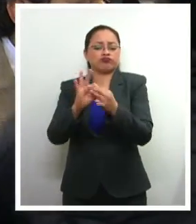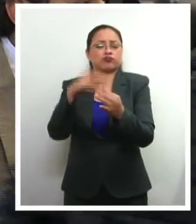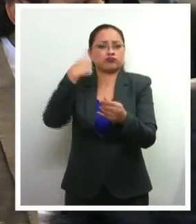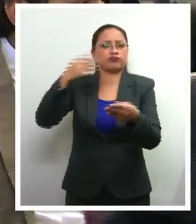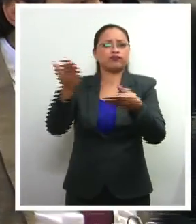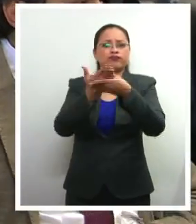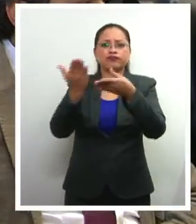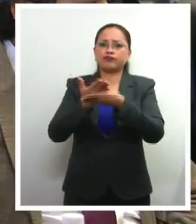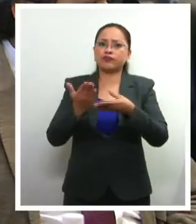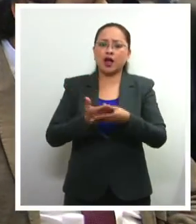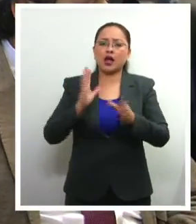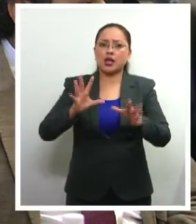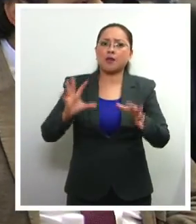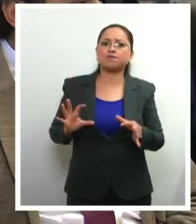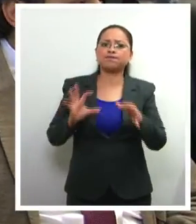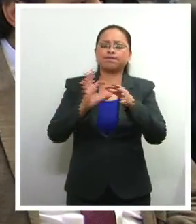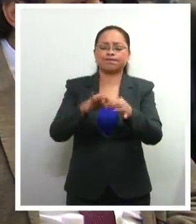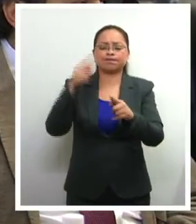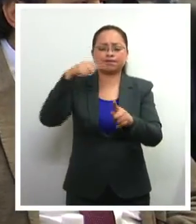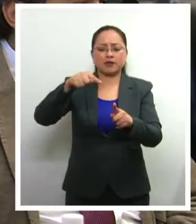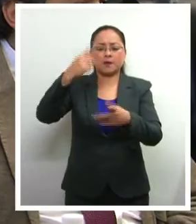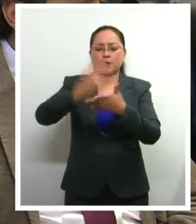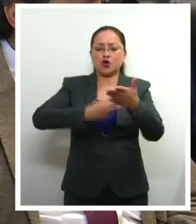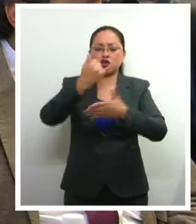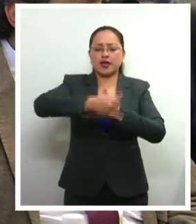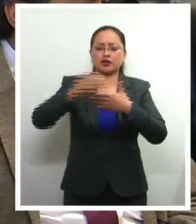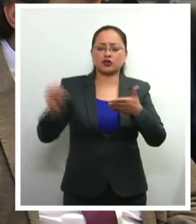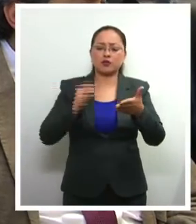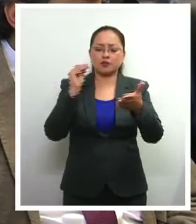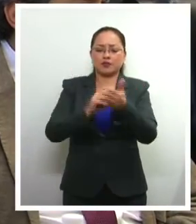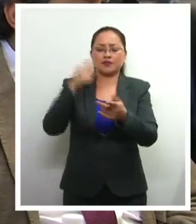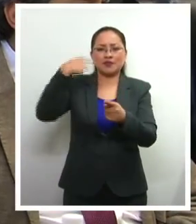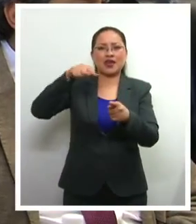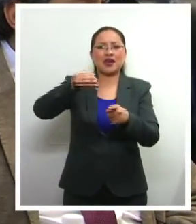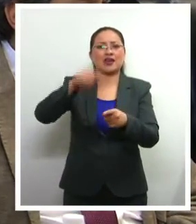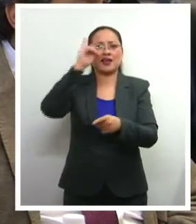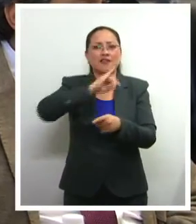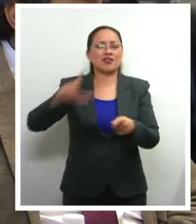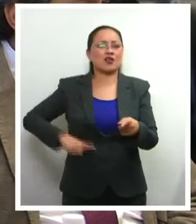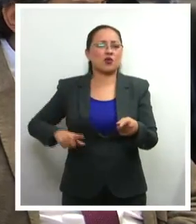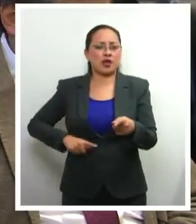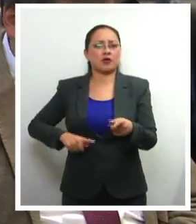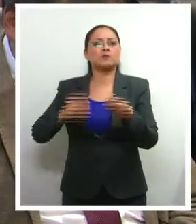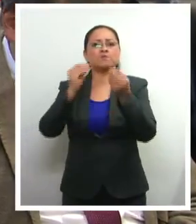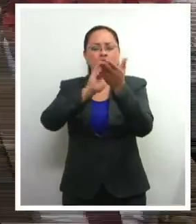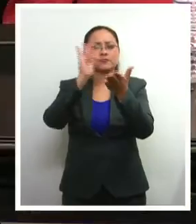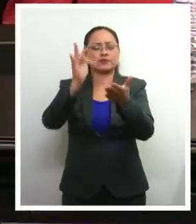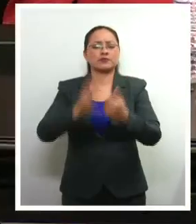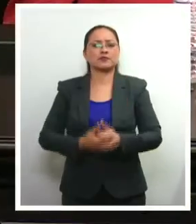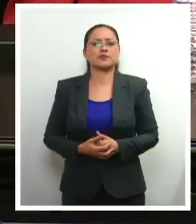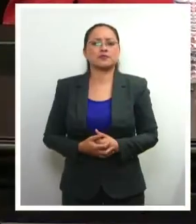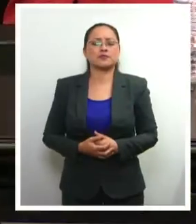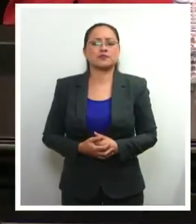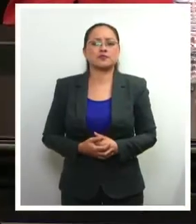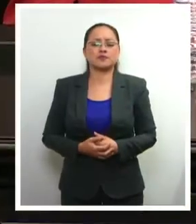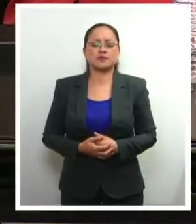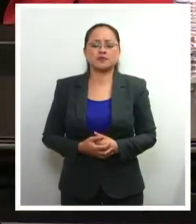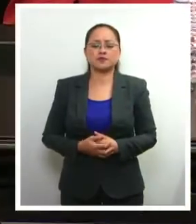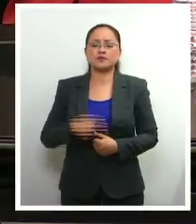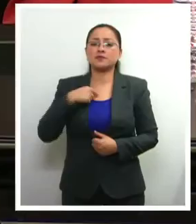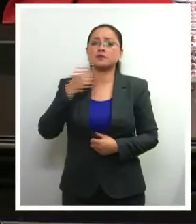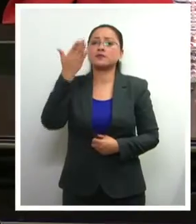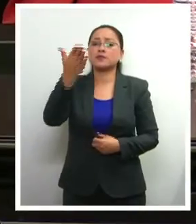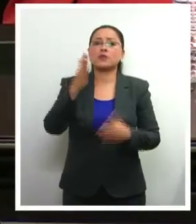reconsideradas, aunque ya forman parte del proyecto de borrador que entregó el jefe de gobierno. Gracias. Solicitaré además que